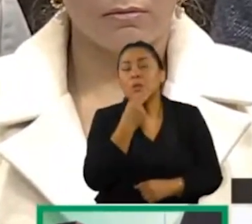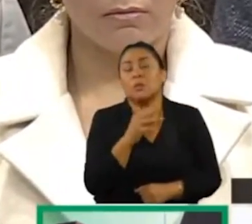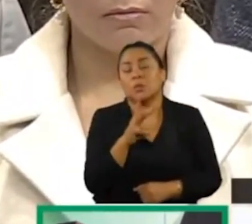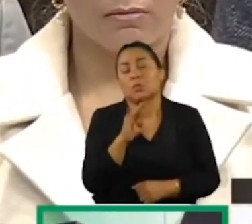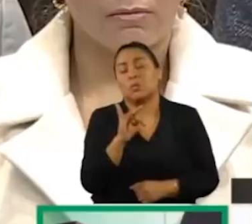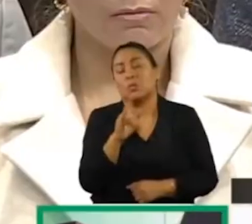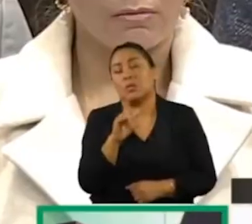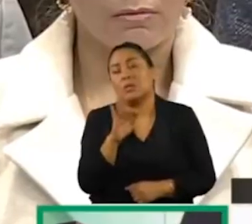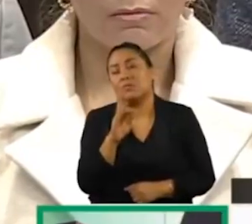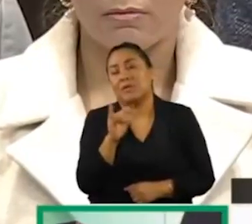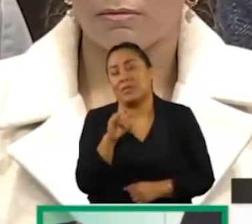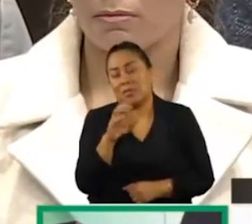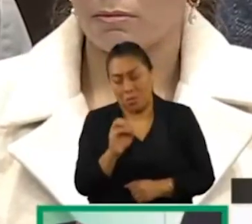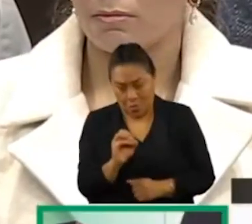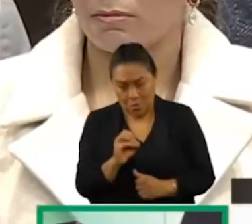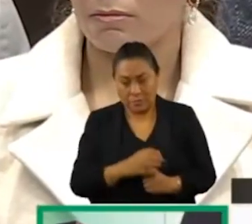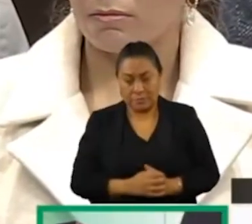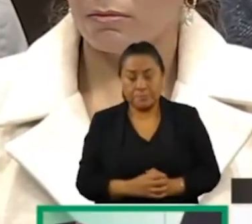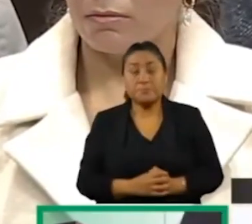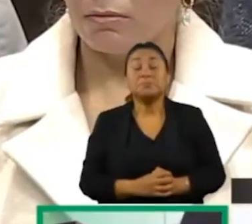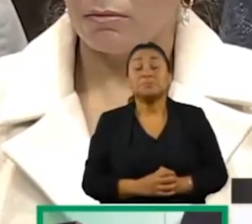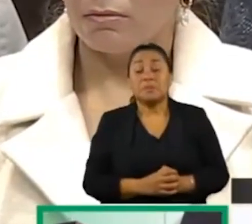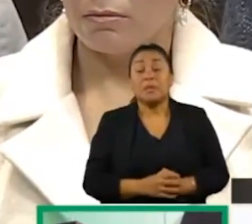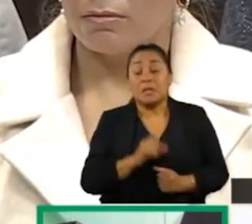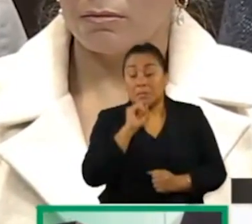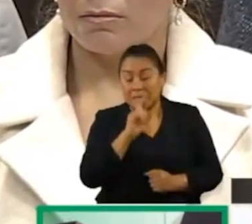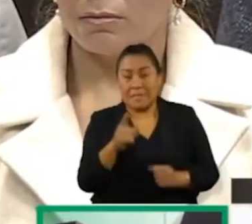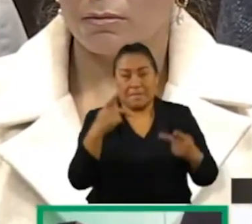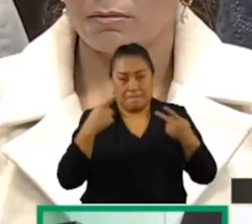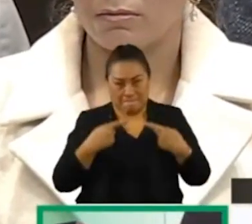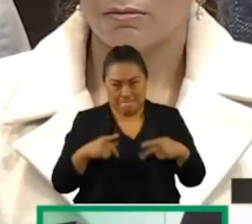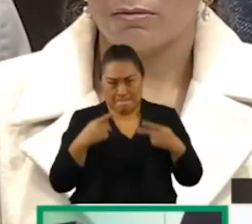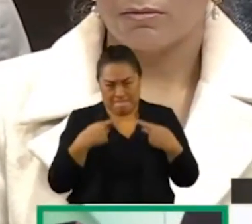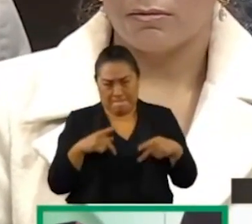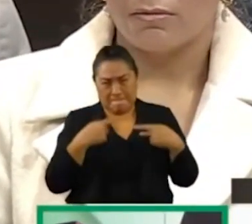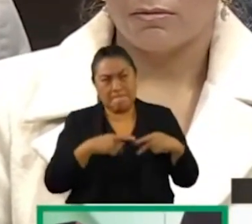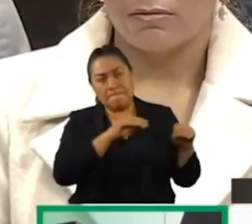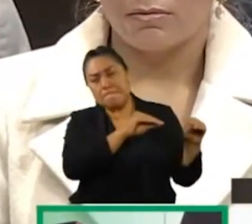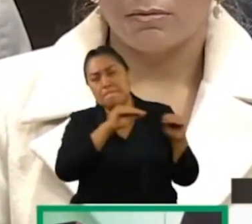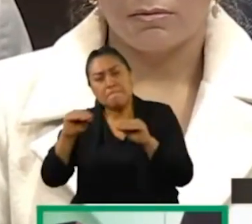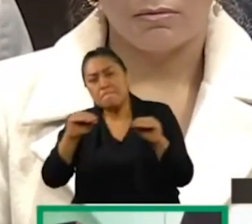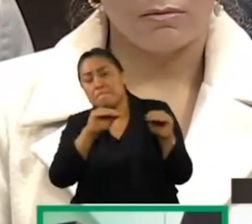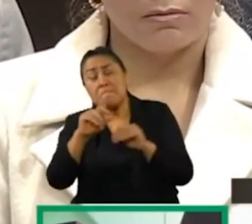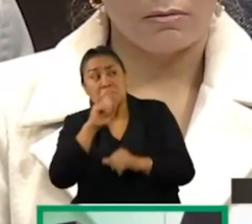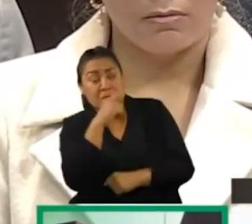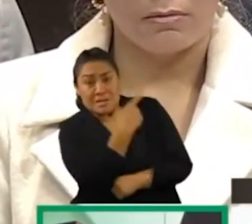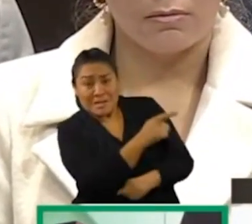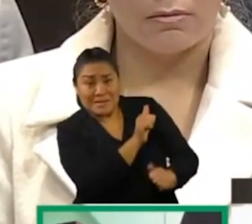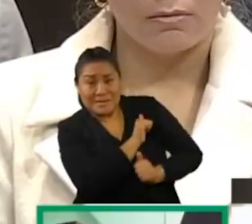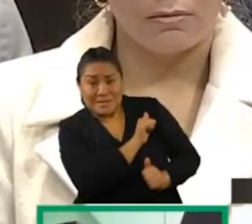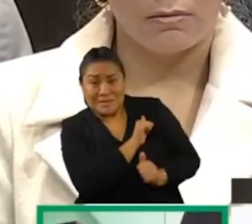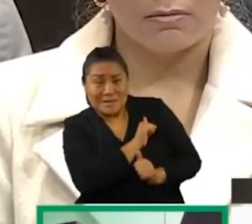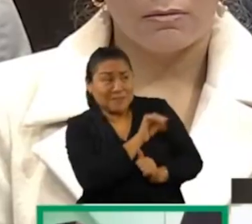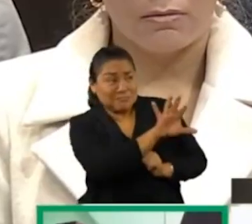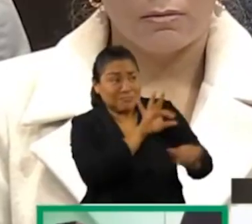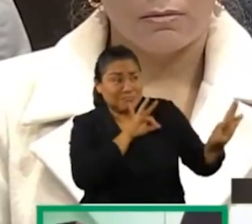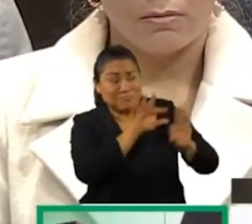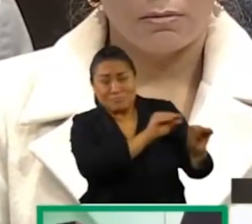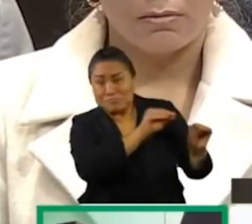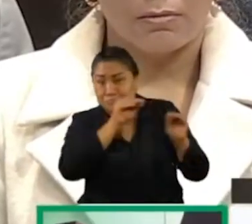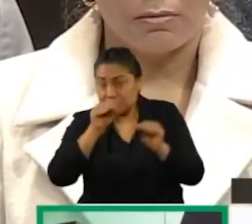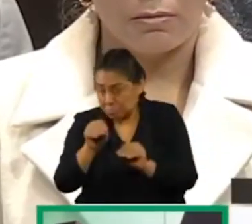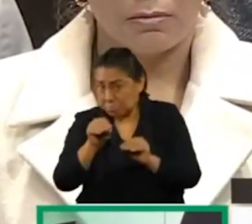Madrid, y todos los mandos provenían de las Fuerzas Armadas. Y ahí efectivamente